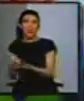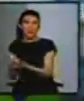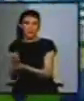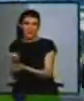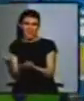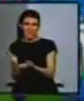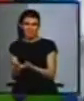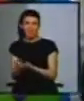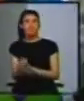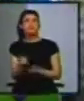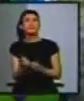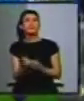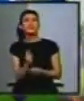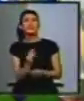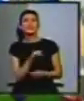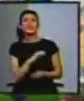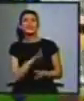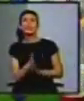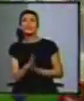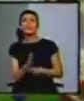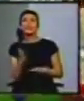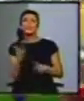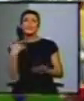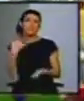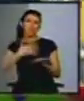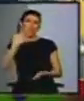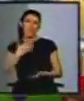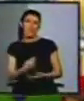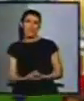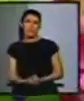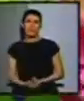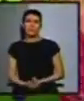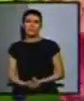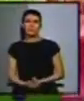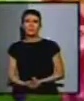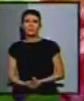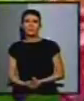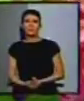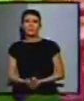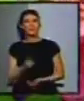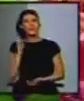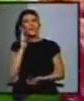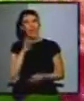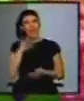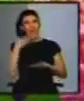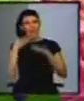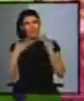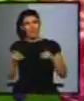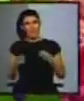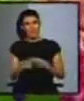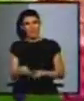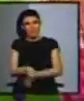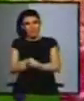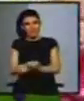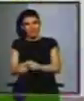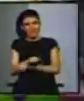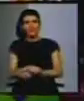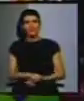menos? ¿Cuánto sale el Flow Store? 5.000 pesos. 5.000 pesos. 5.000 pesos. Open Gangnam